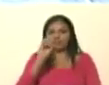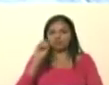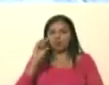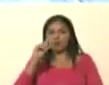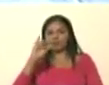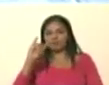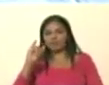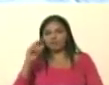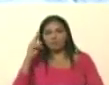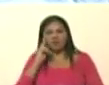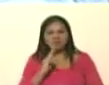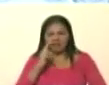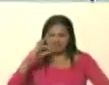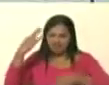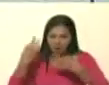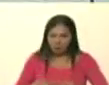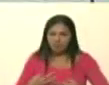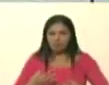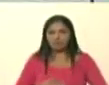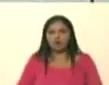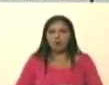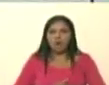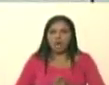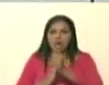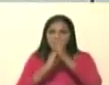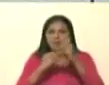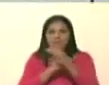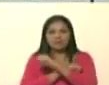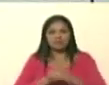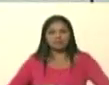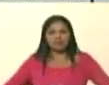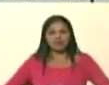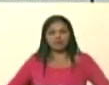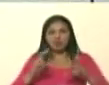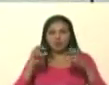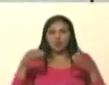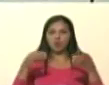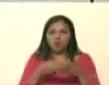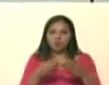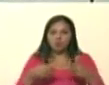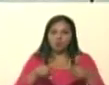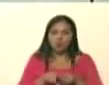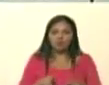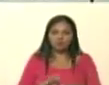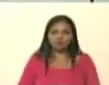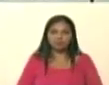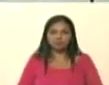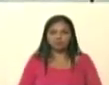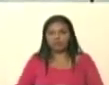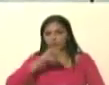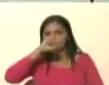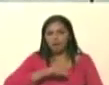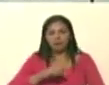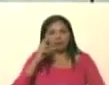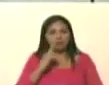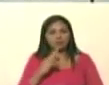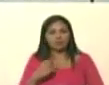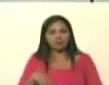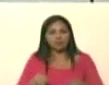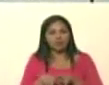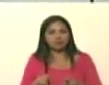bien uno de los líderes militares de las nuevas generaciones que ama bolívar